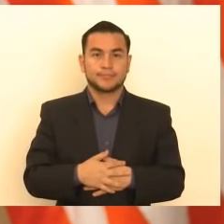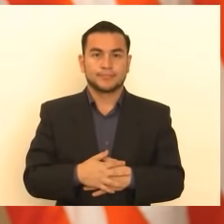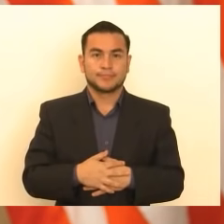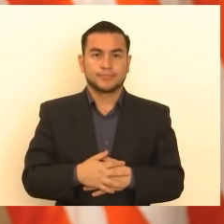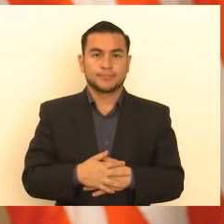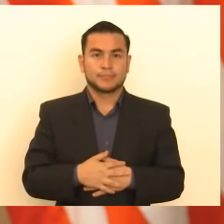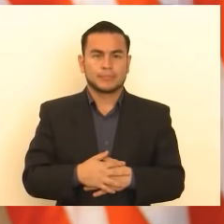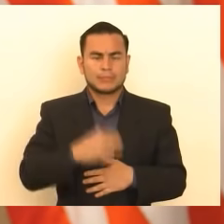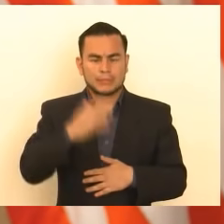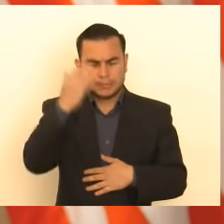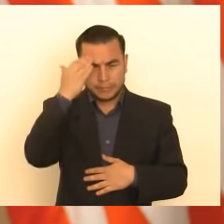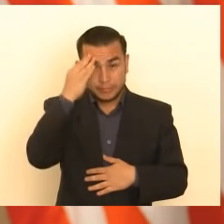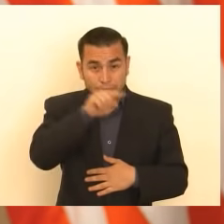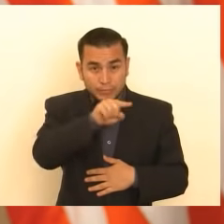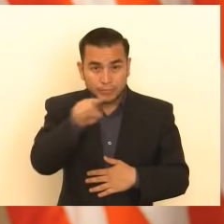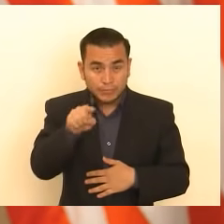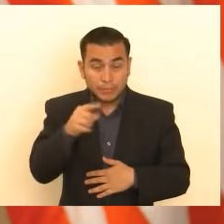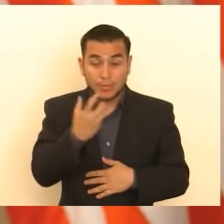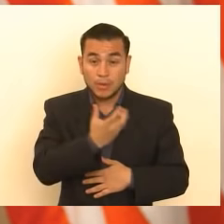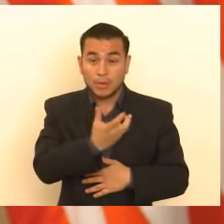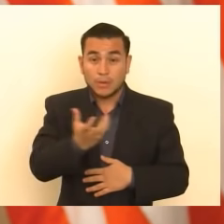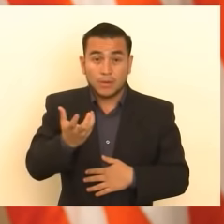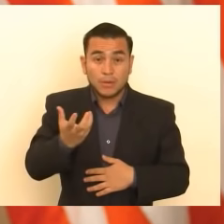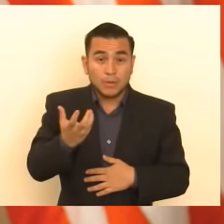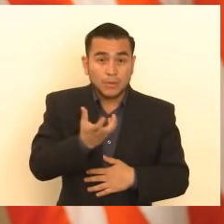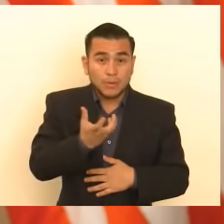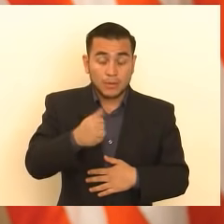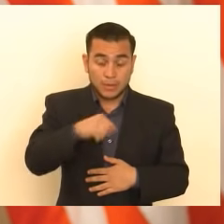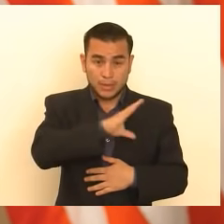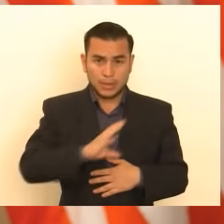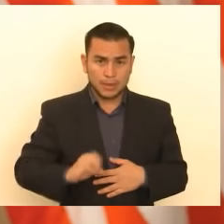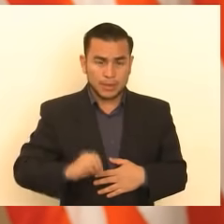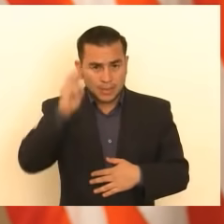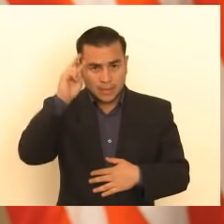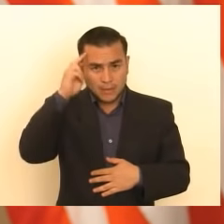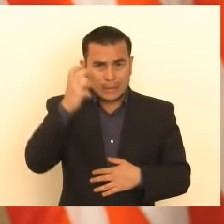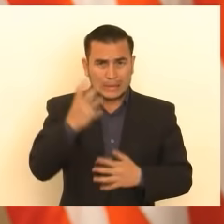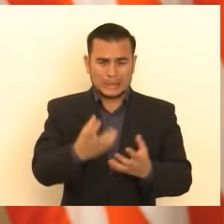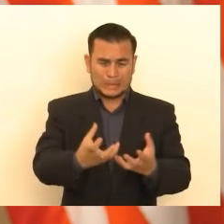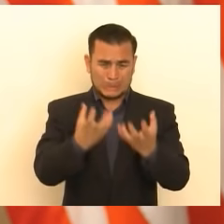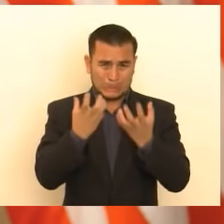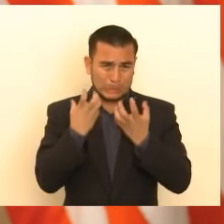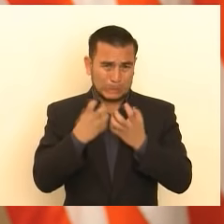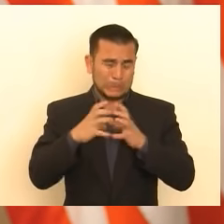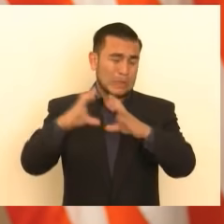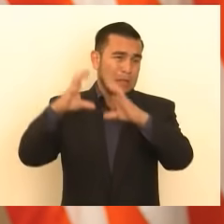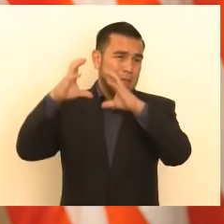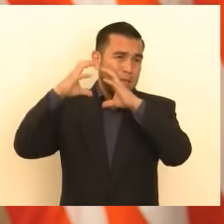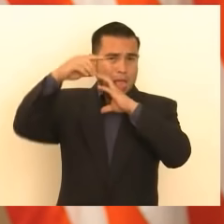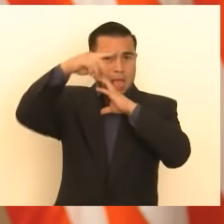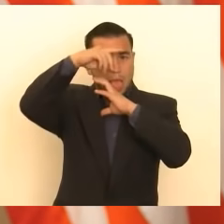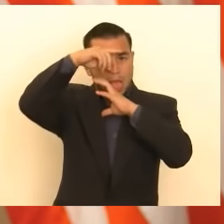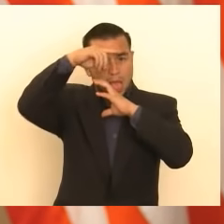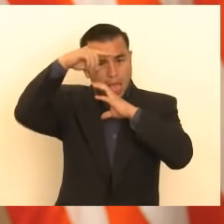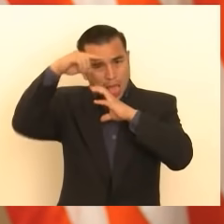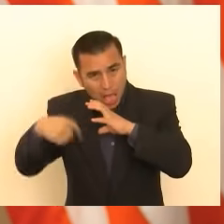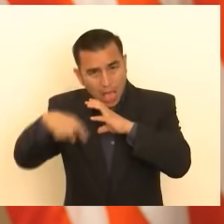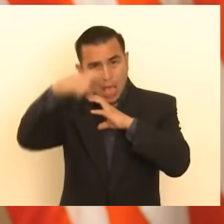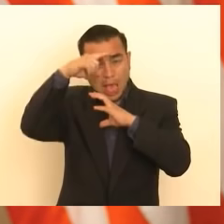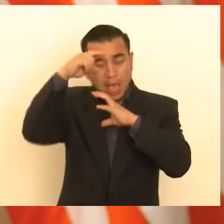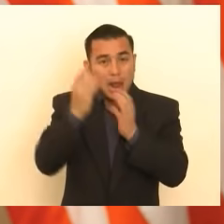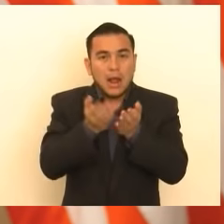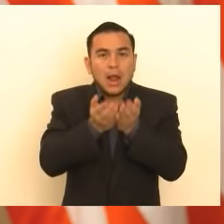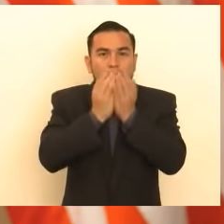Como ustedes saben, y el pueblo salvadoreño lo sabe bien, nuestro país es un país de muchos retos. Tenemos retos prácticamente en casi todo, en